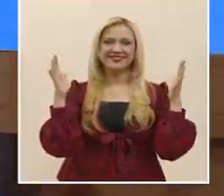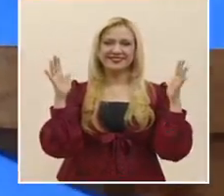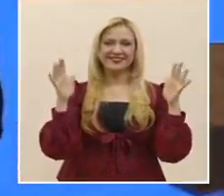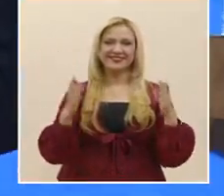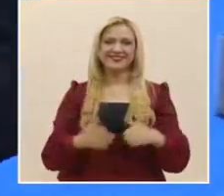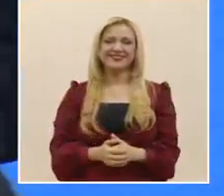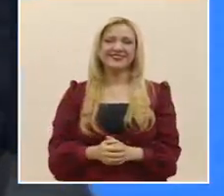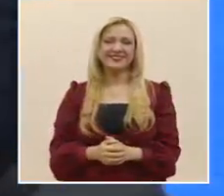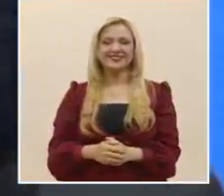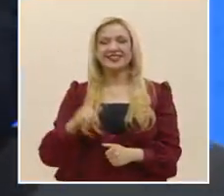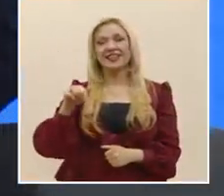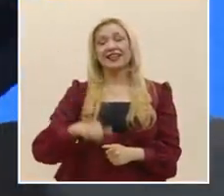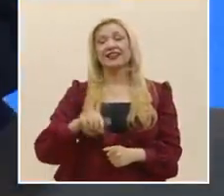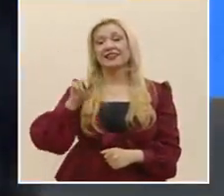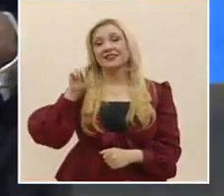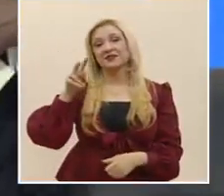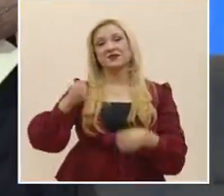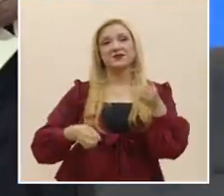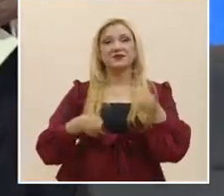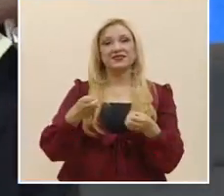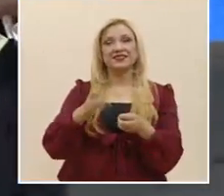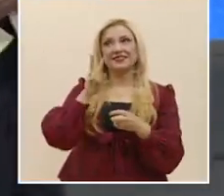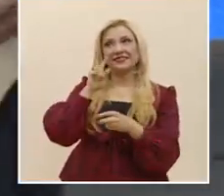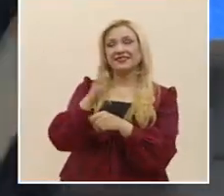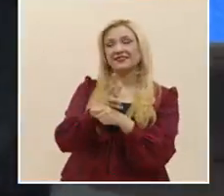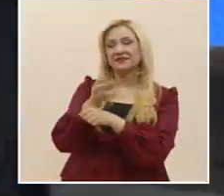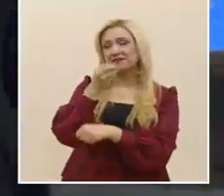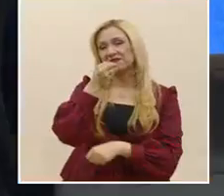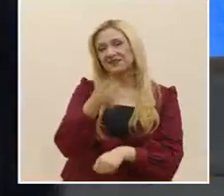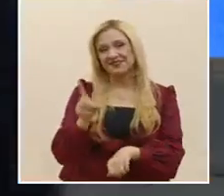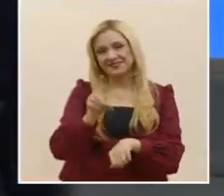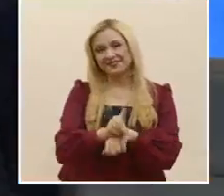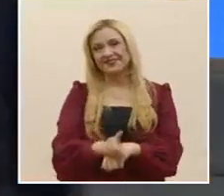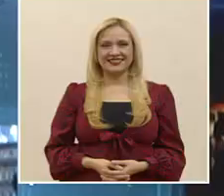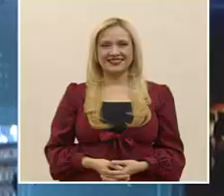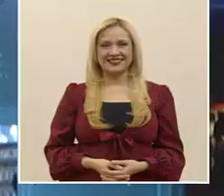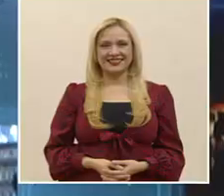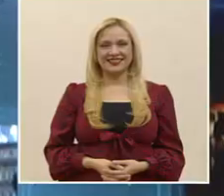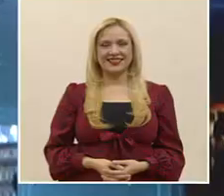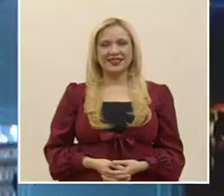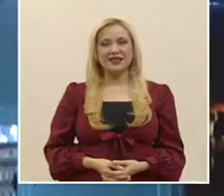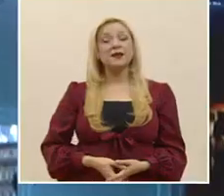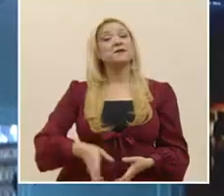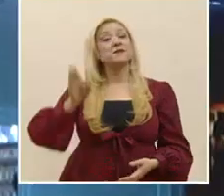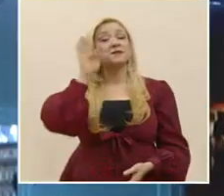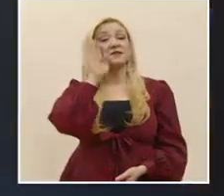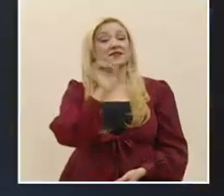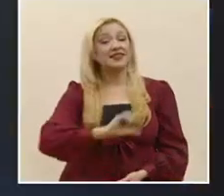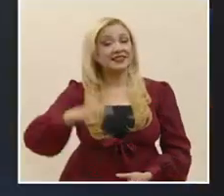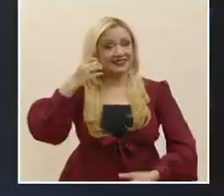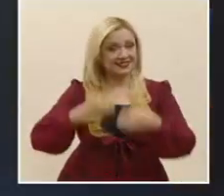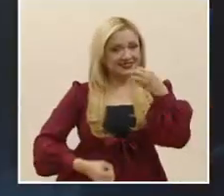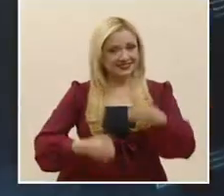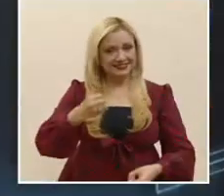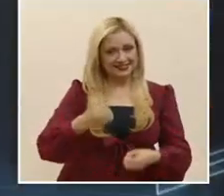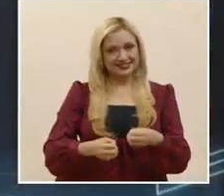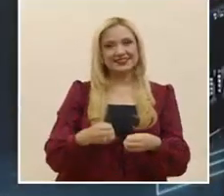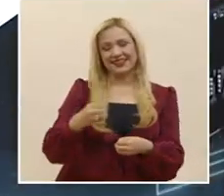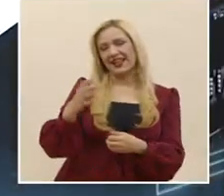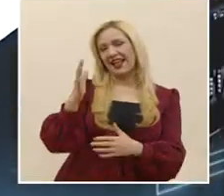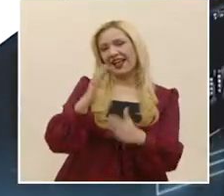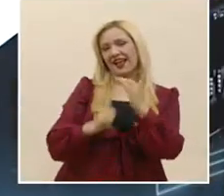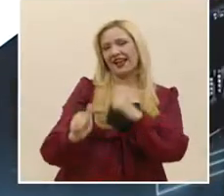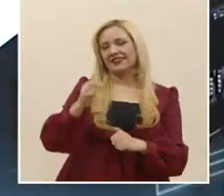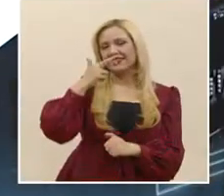Para el canal del Poder Judicial de la Federación, Juan Carlos González. La ministra de la Suprema Corte de Justicia,